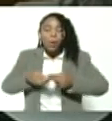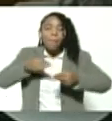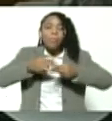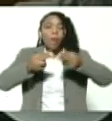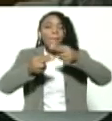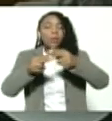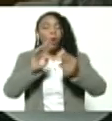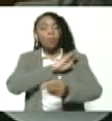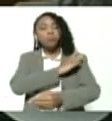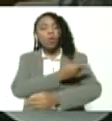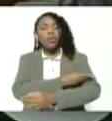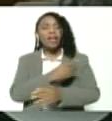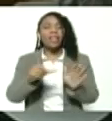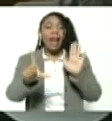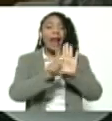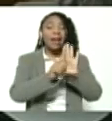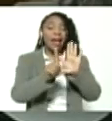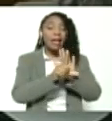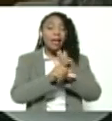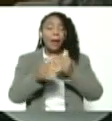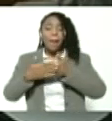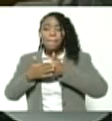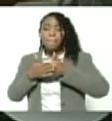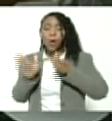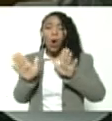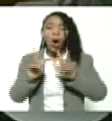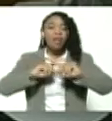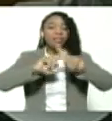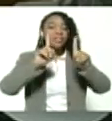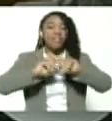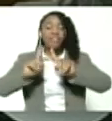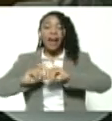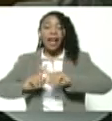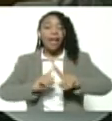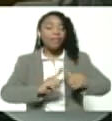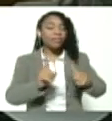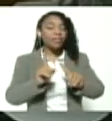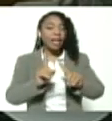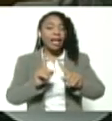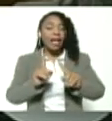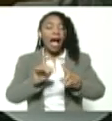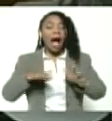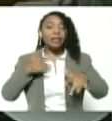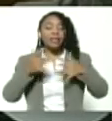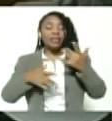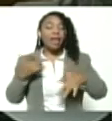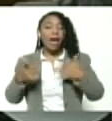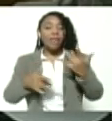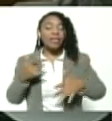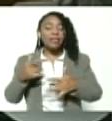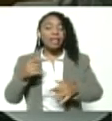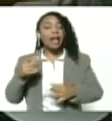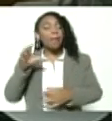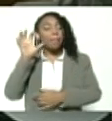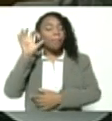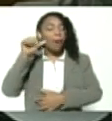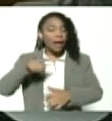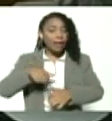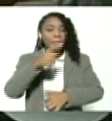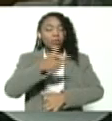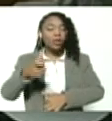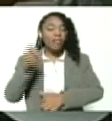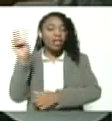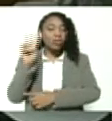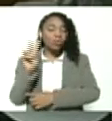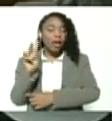Legislativo, que abrió las puertas a diversas expresiones de la sociedad venezolana para cumplir con el mecanismo